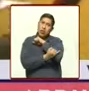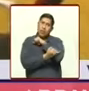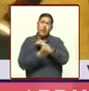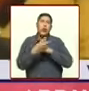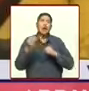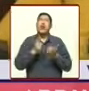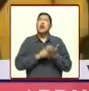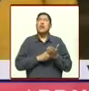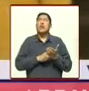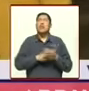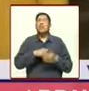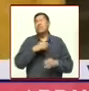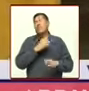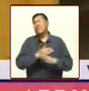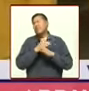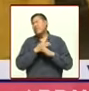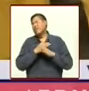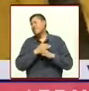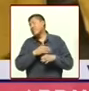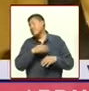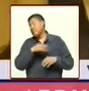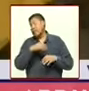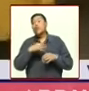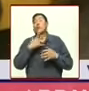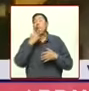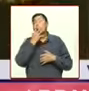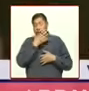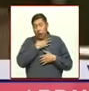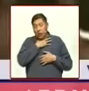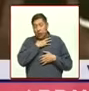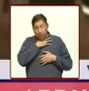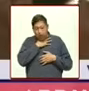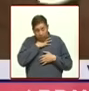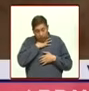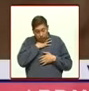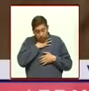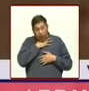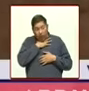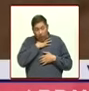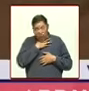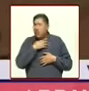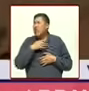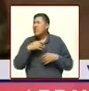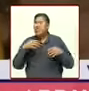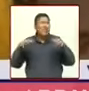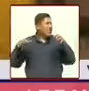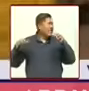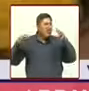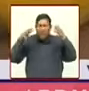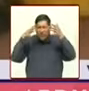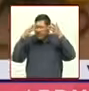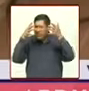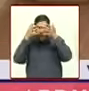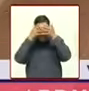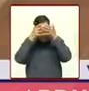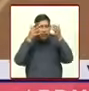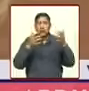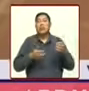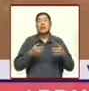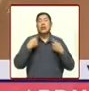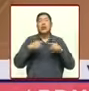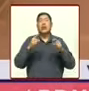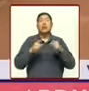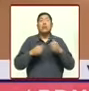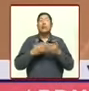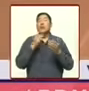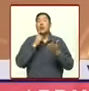Chiquito y eso está imposibilitando tanto la respiración de los ciudadanos como la visibilidad, y son ellos los que están yendo a aplacar los